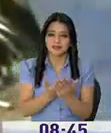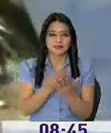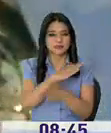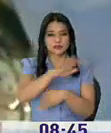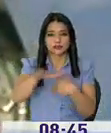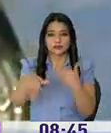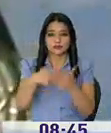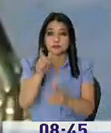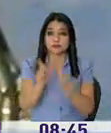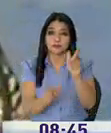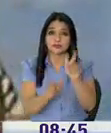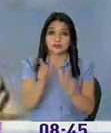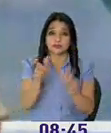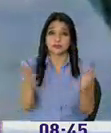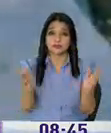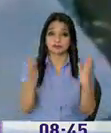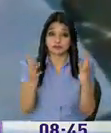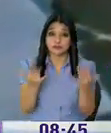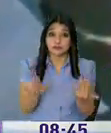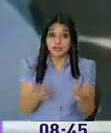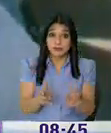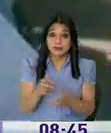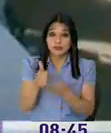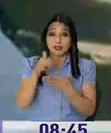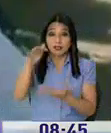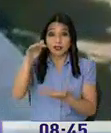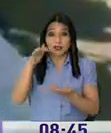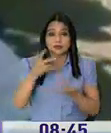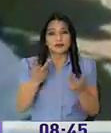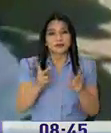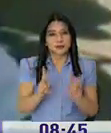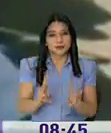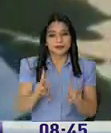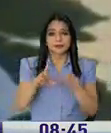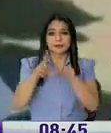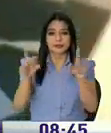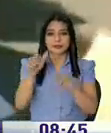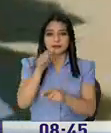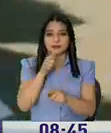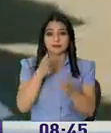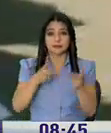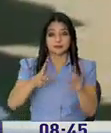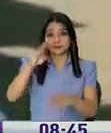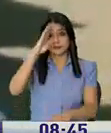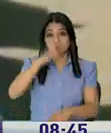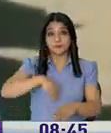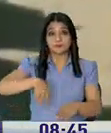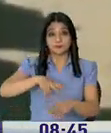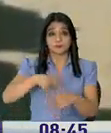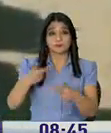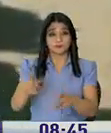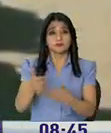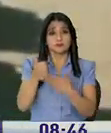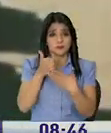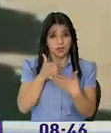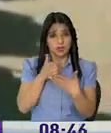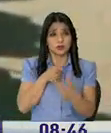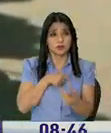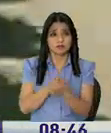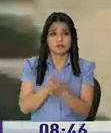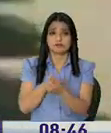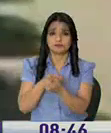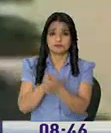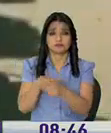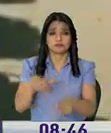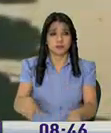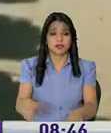las personas que se han sumado a esta iniciativa. Agradecemos también al personal de la Policía Nacional que también se ha sumado a